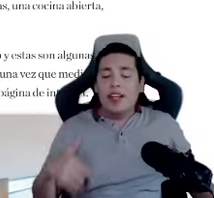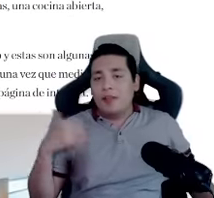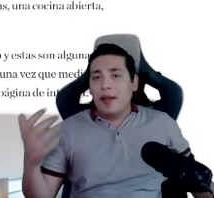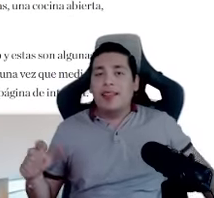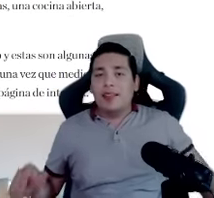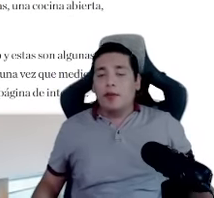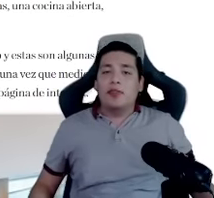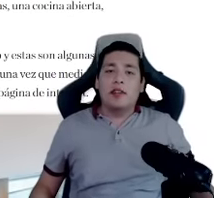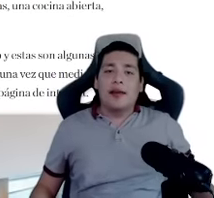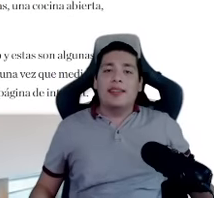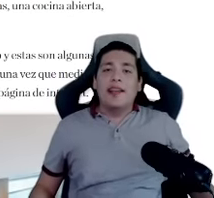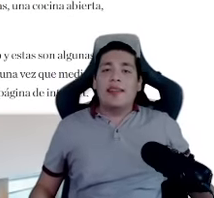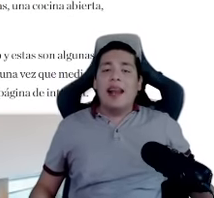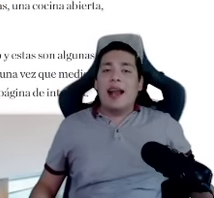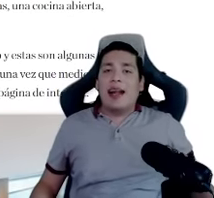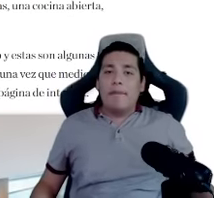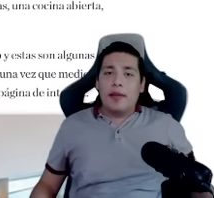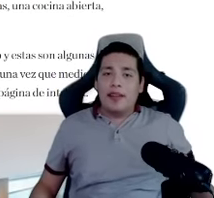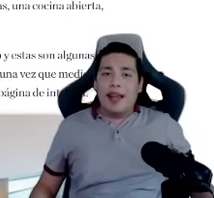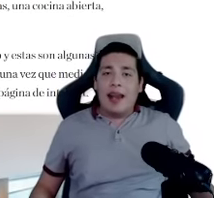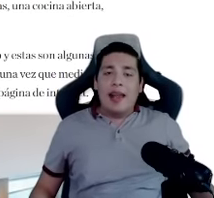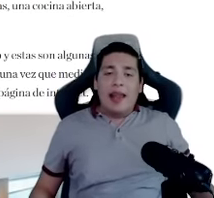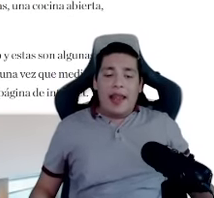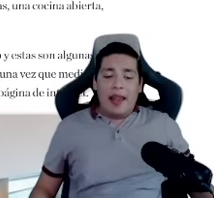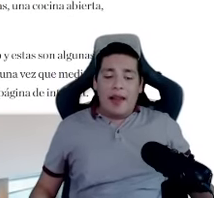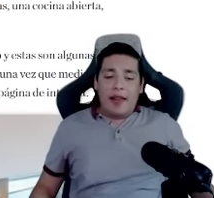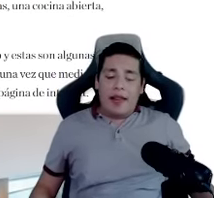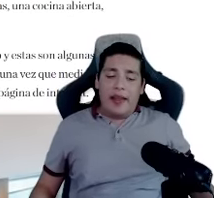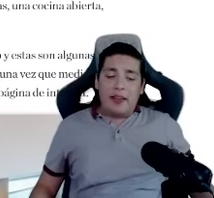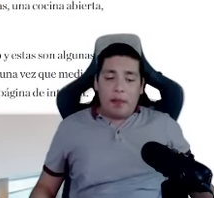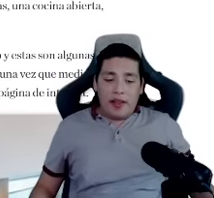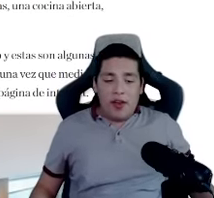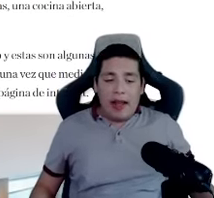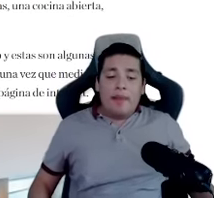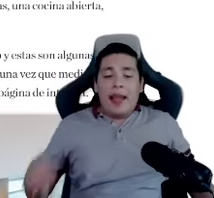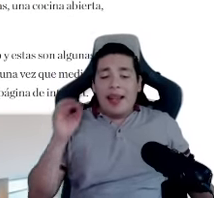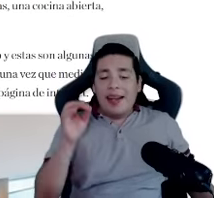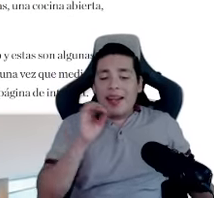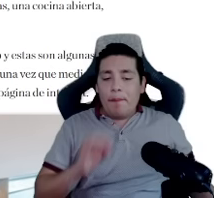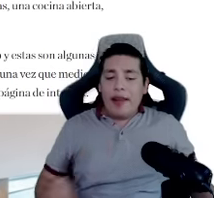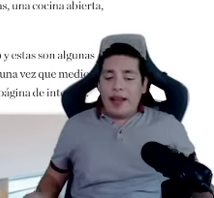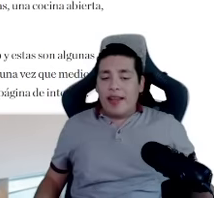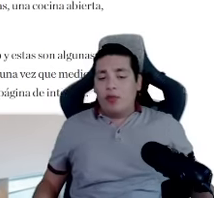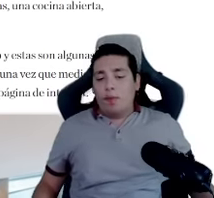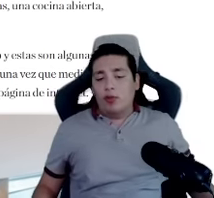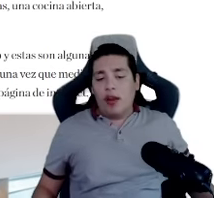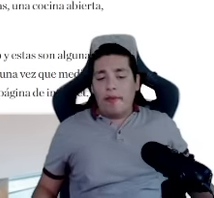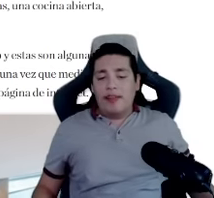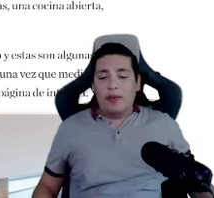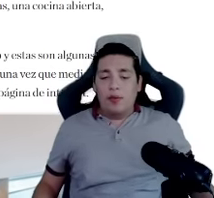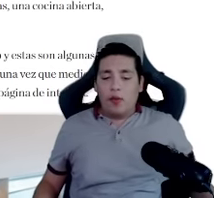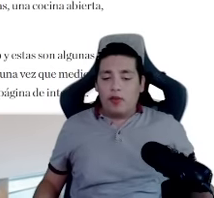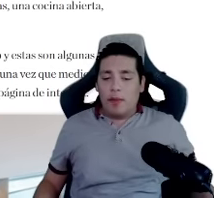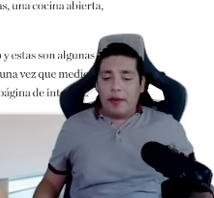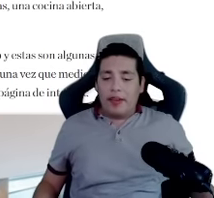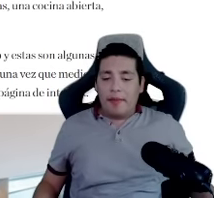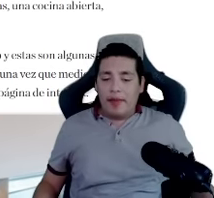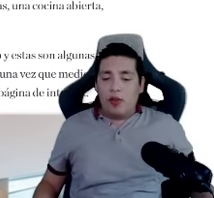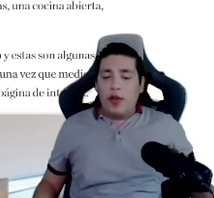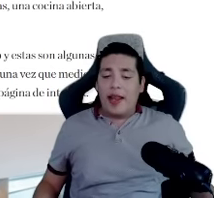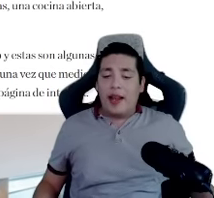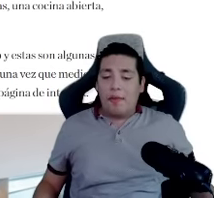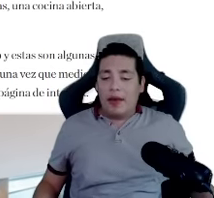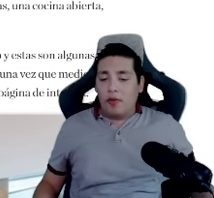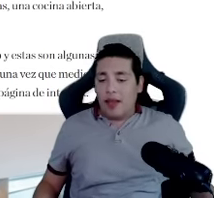en las zonas más exclusivas de la capital española Enrique Peña Nieto puso a la venta su lujoso